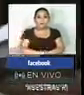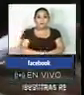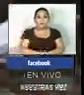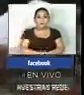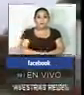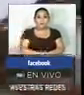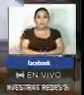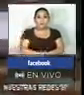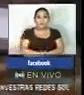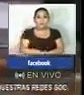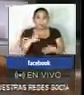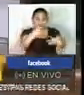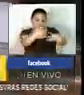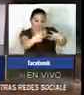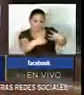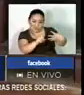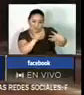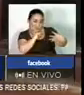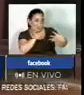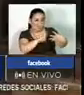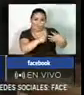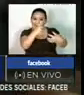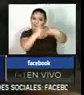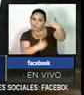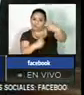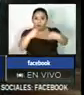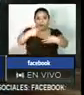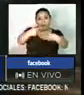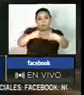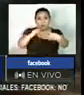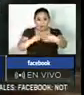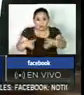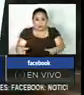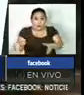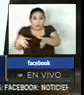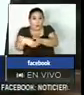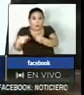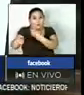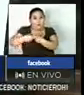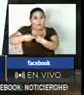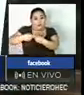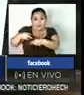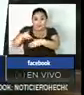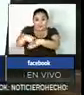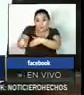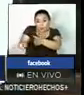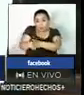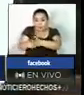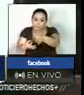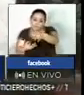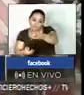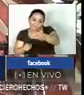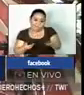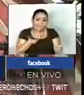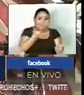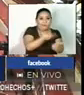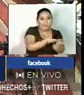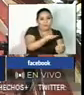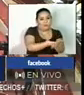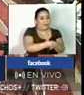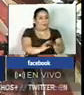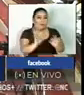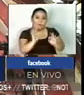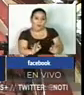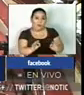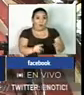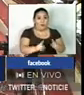Por presuntas violaciones a la Constitución, diputados del partido Arena presentaron una pieza de correspondencia para que se derrogue